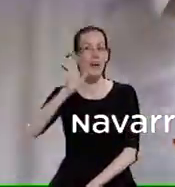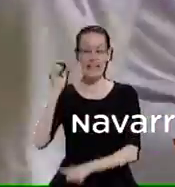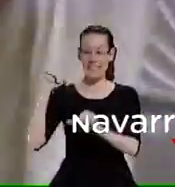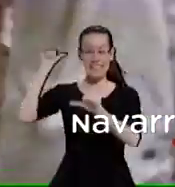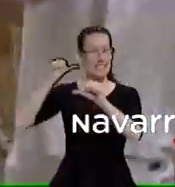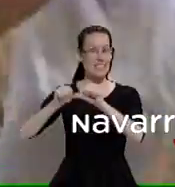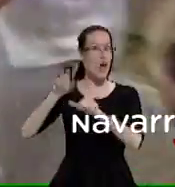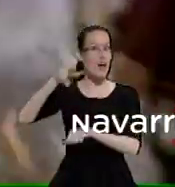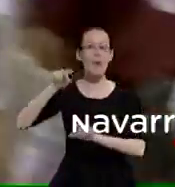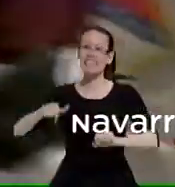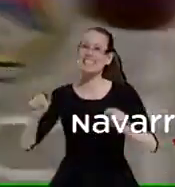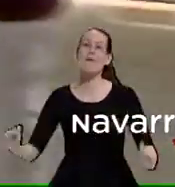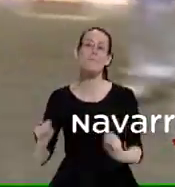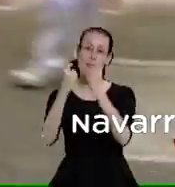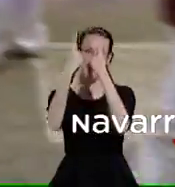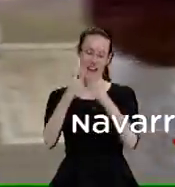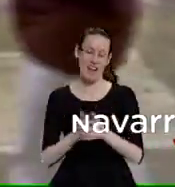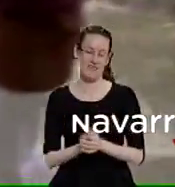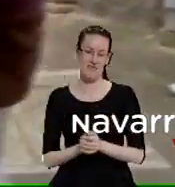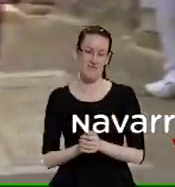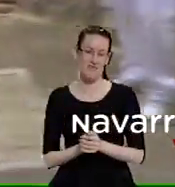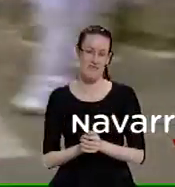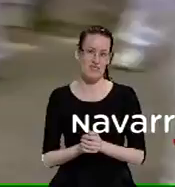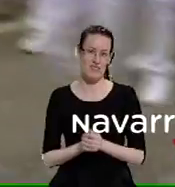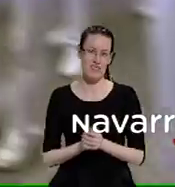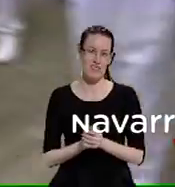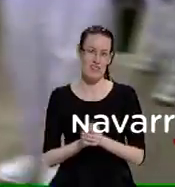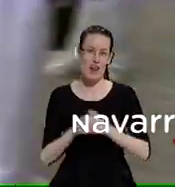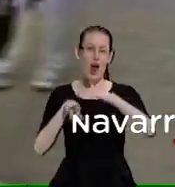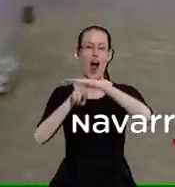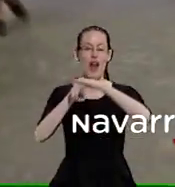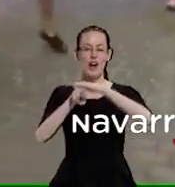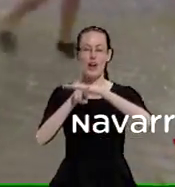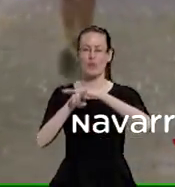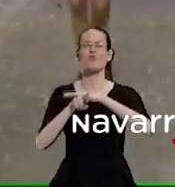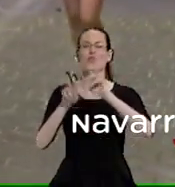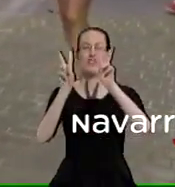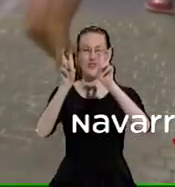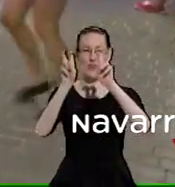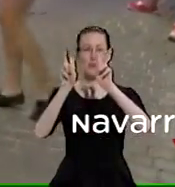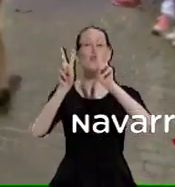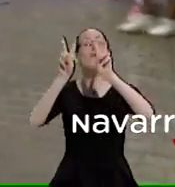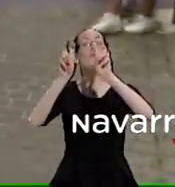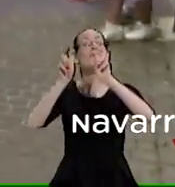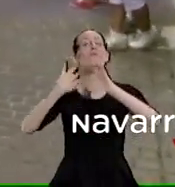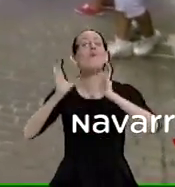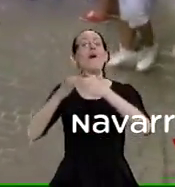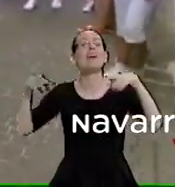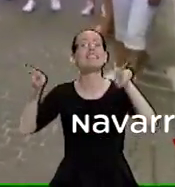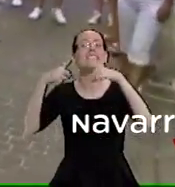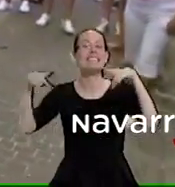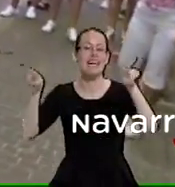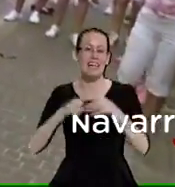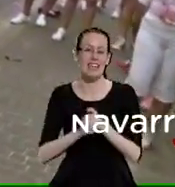charanga. Es la primera que hay. Por eso se puso Nueva Charanga Garés. Un honor tocar, ¿no?, en fiestas. Las fiestas,